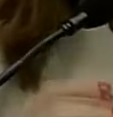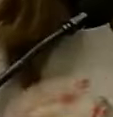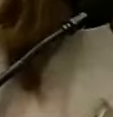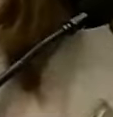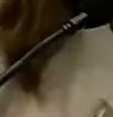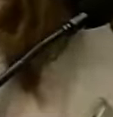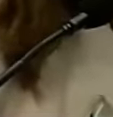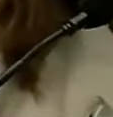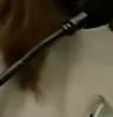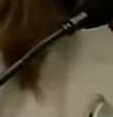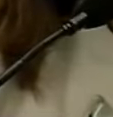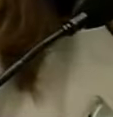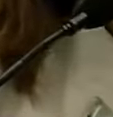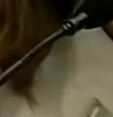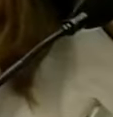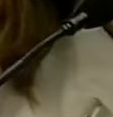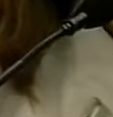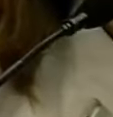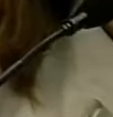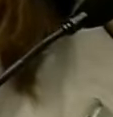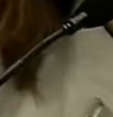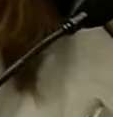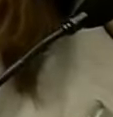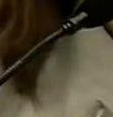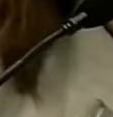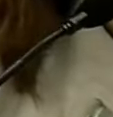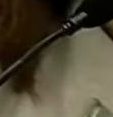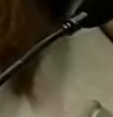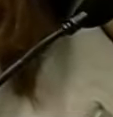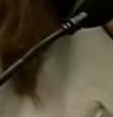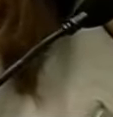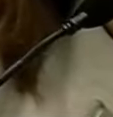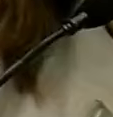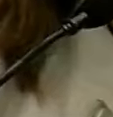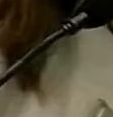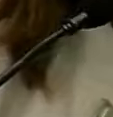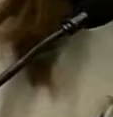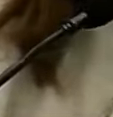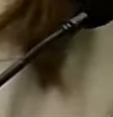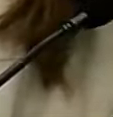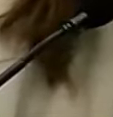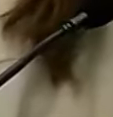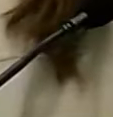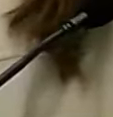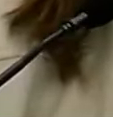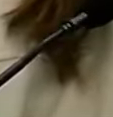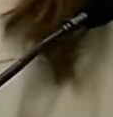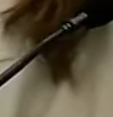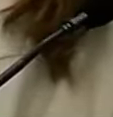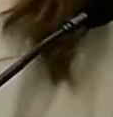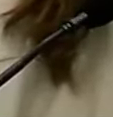al acorralamiento y al encerramiento de todos y cada uno de los miembros de estas